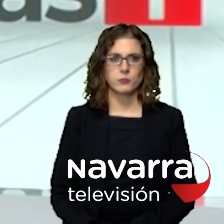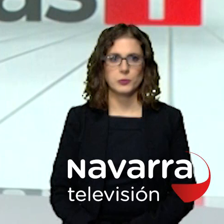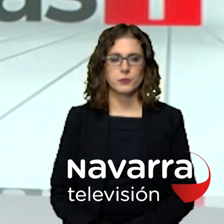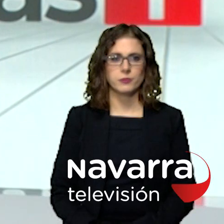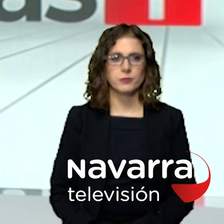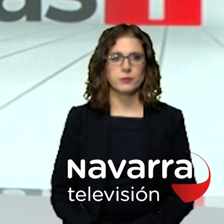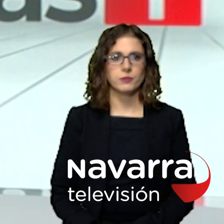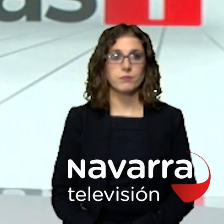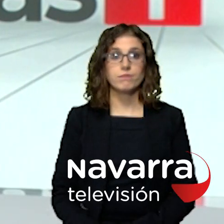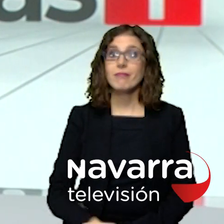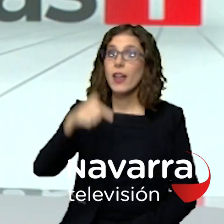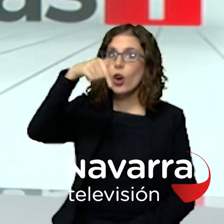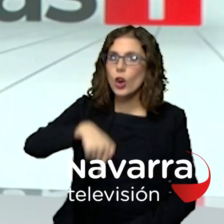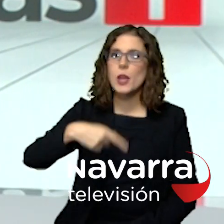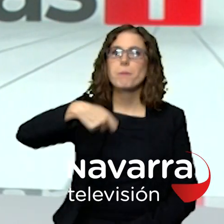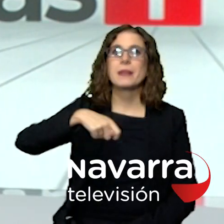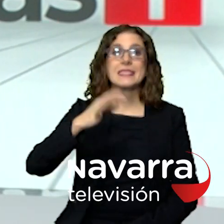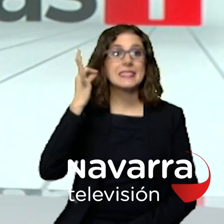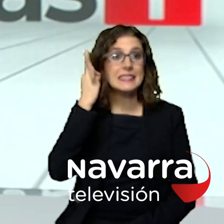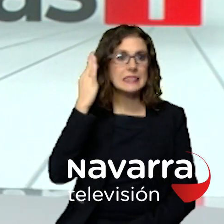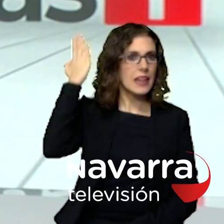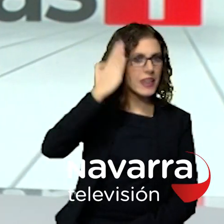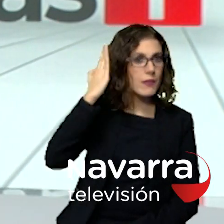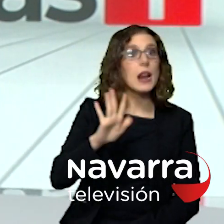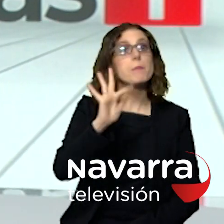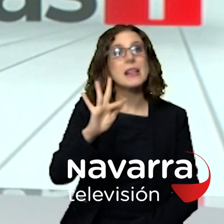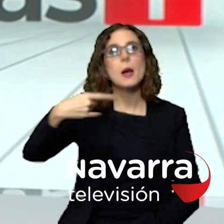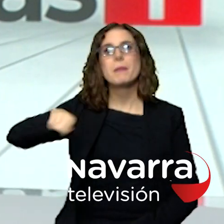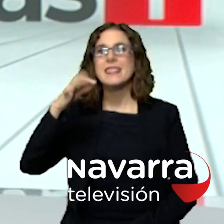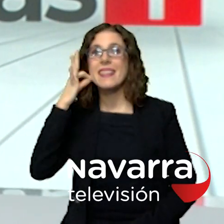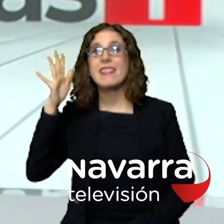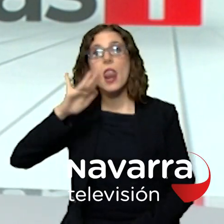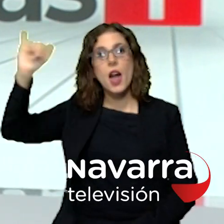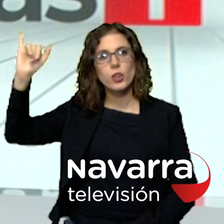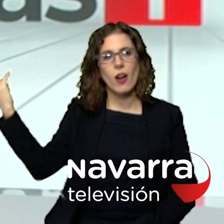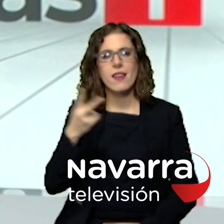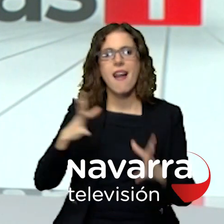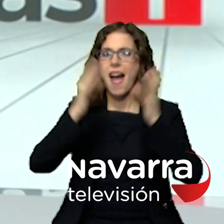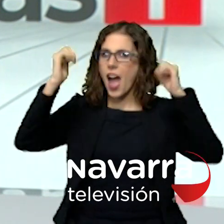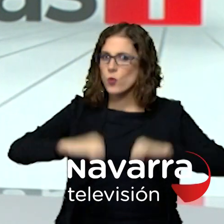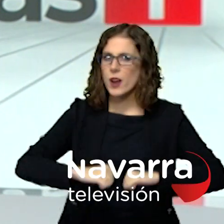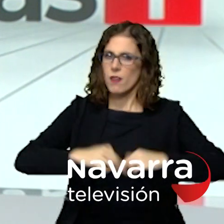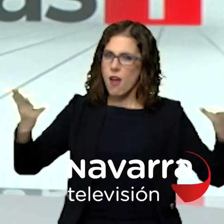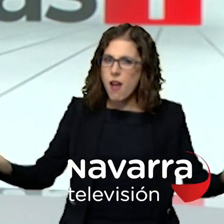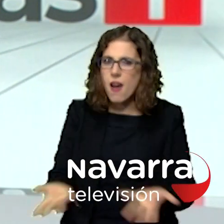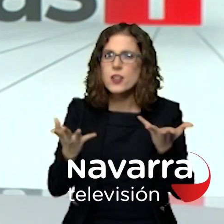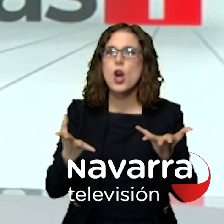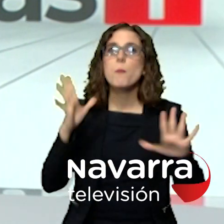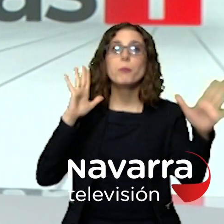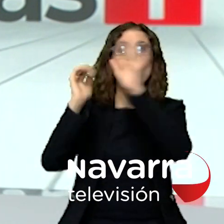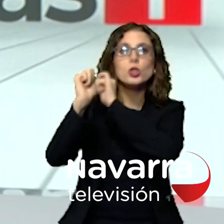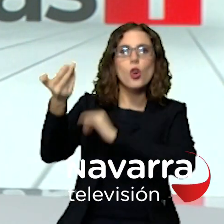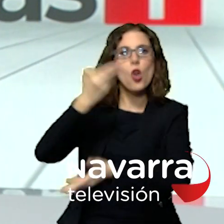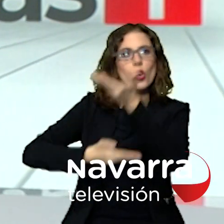Y hoy la presidenta Navarra y la presidenta de La Rioja han acordado actualizar e impulsar el protocolo de colaboración que ambas